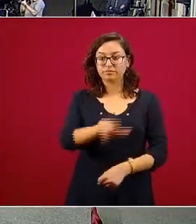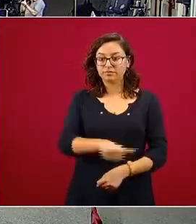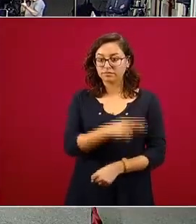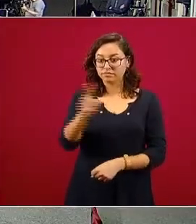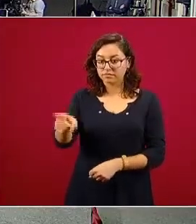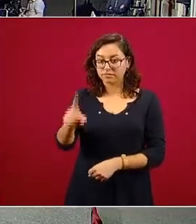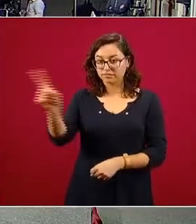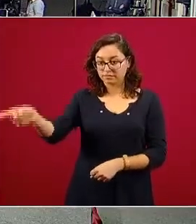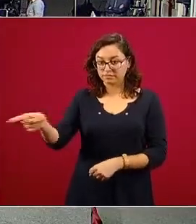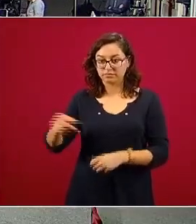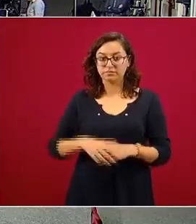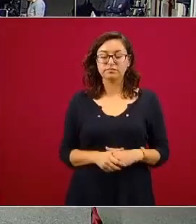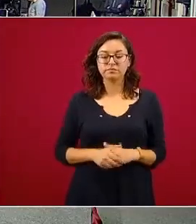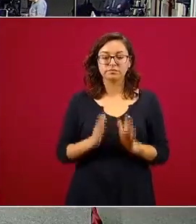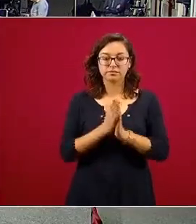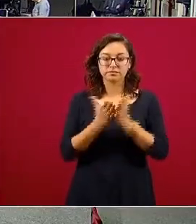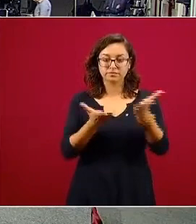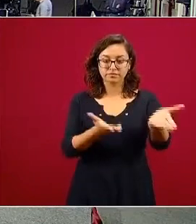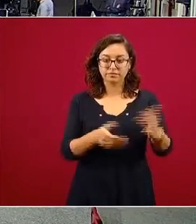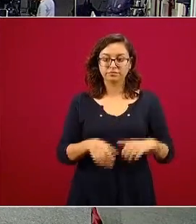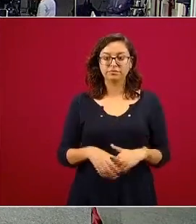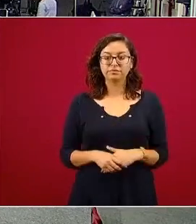aquí. Por favor.